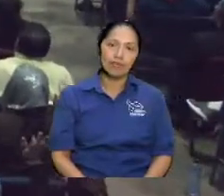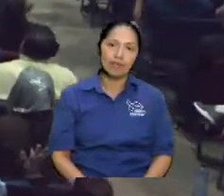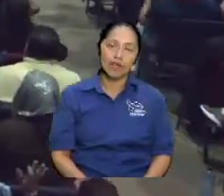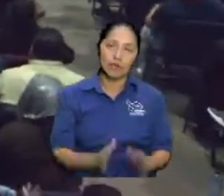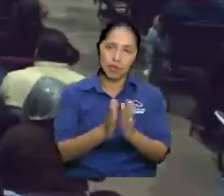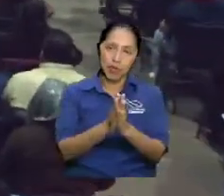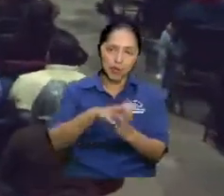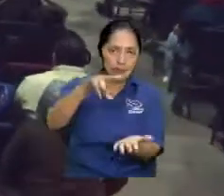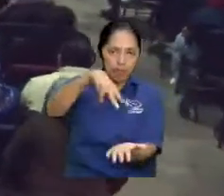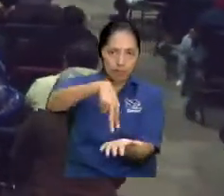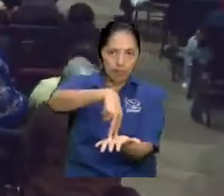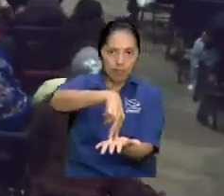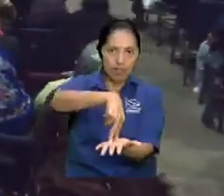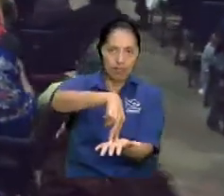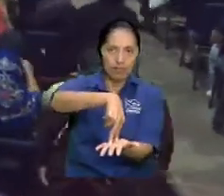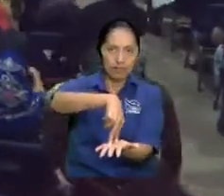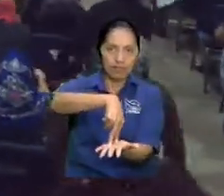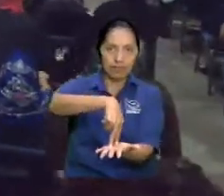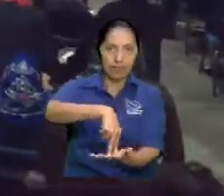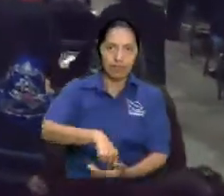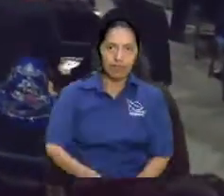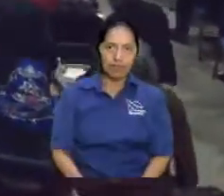Ponte de pie, por favor.